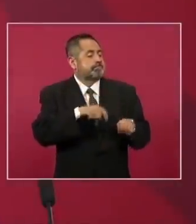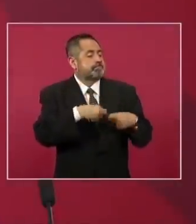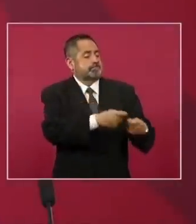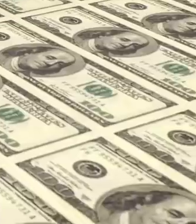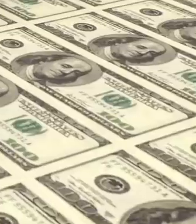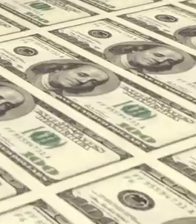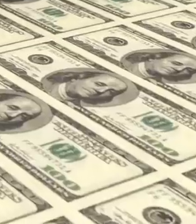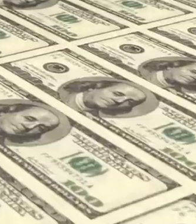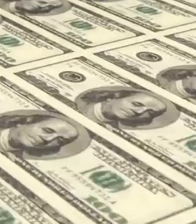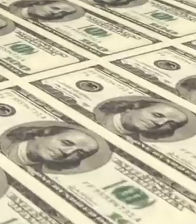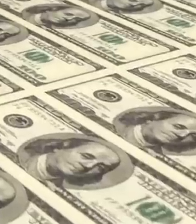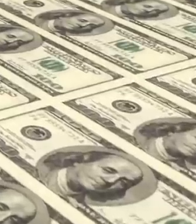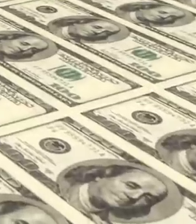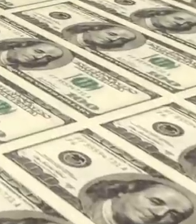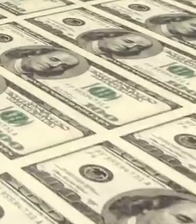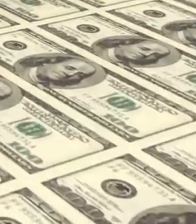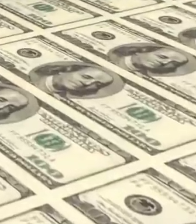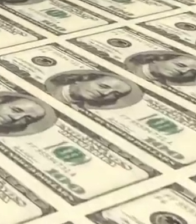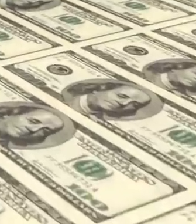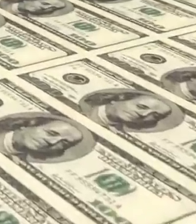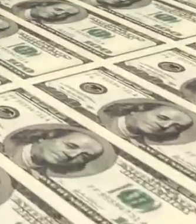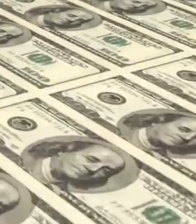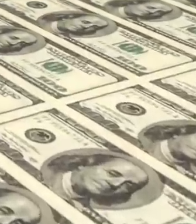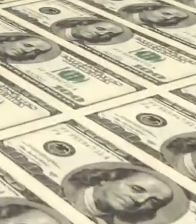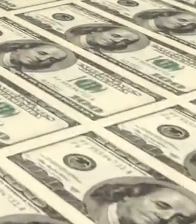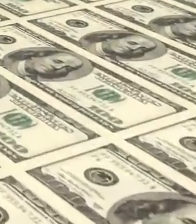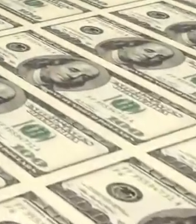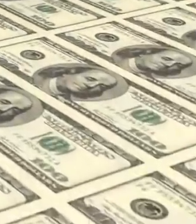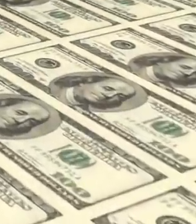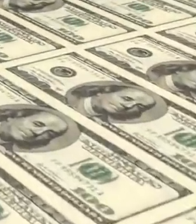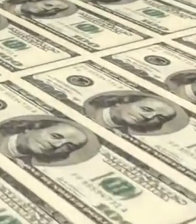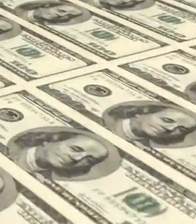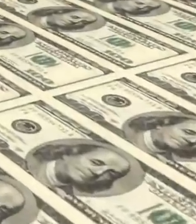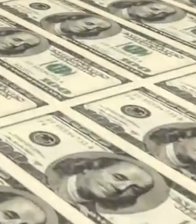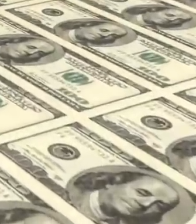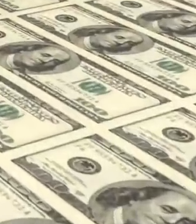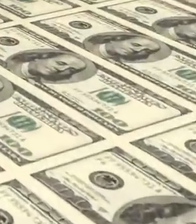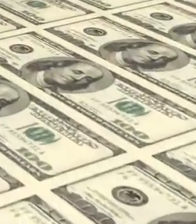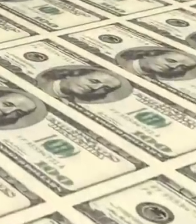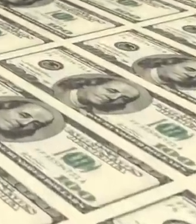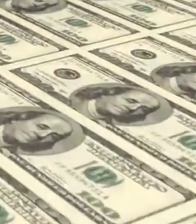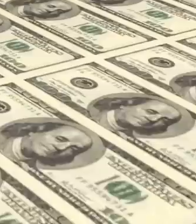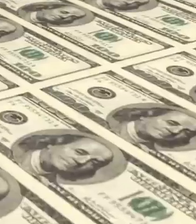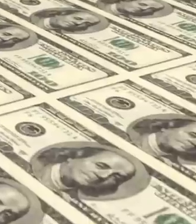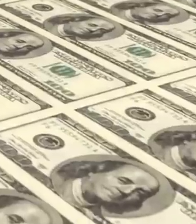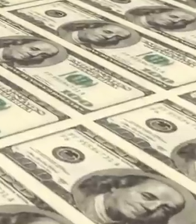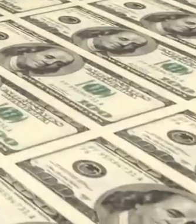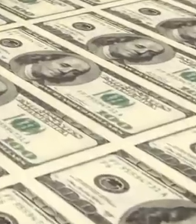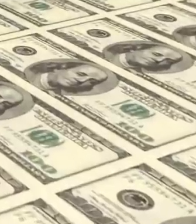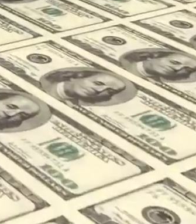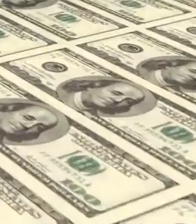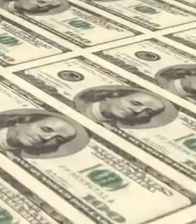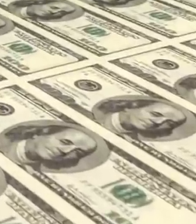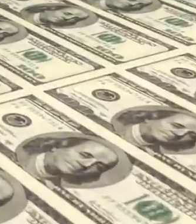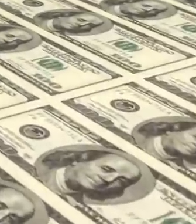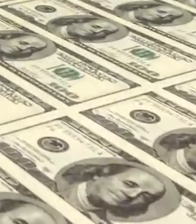y les dio a ganar miles de millones de pesos.